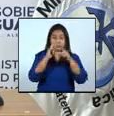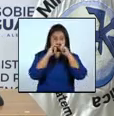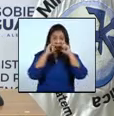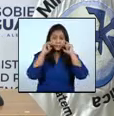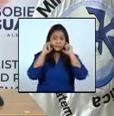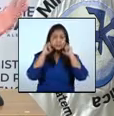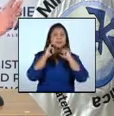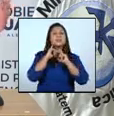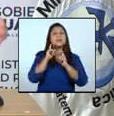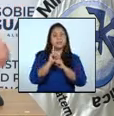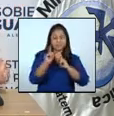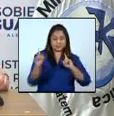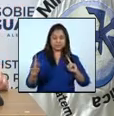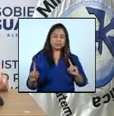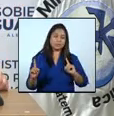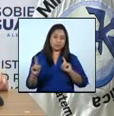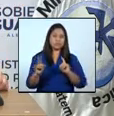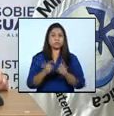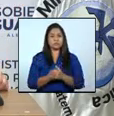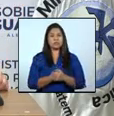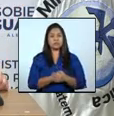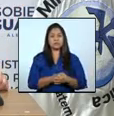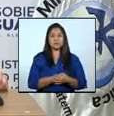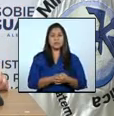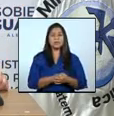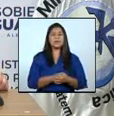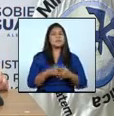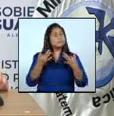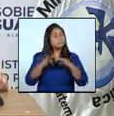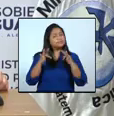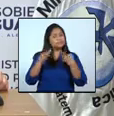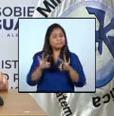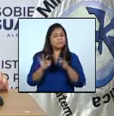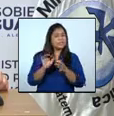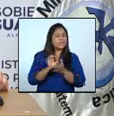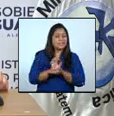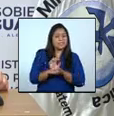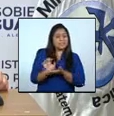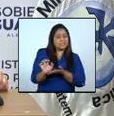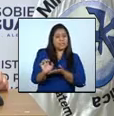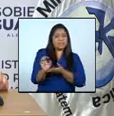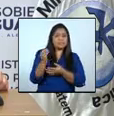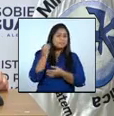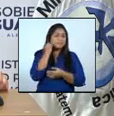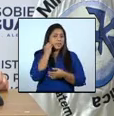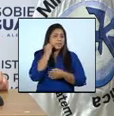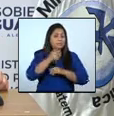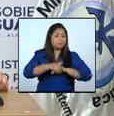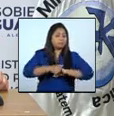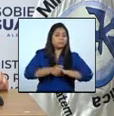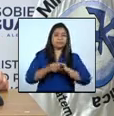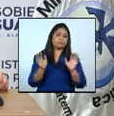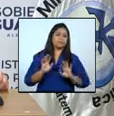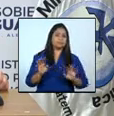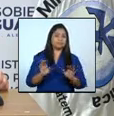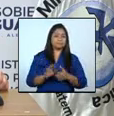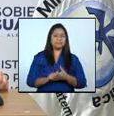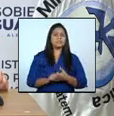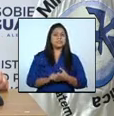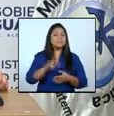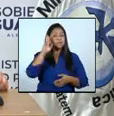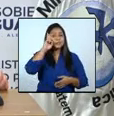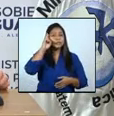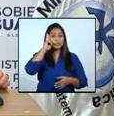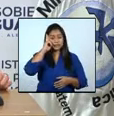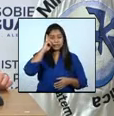mascarilla, el distanciamiento social. Tratemos de evitar cualquier contacto físico para saludarnos.